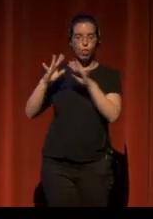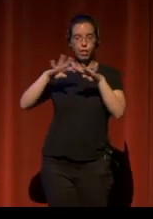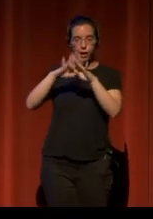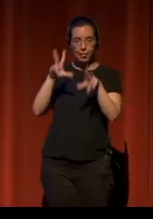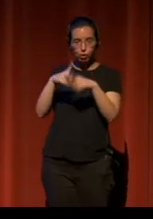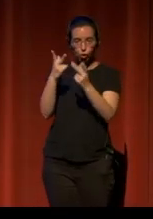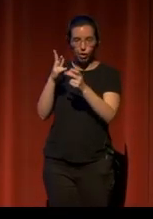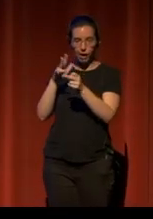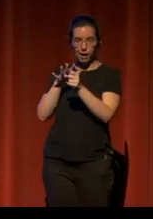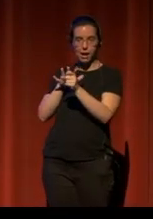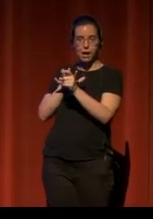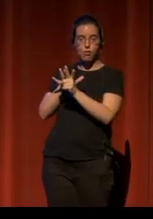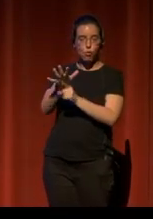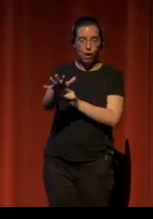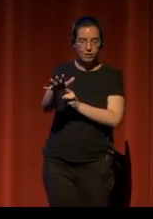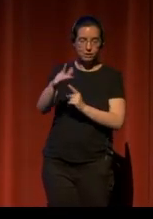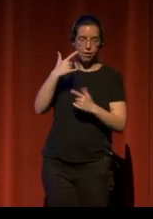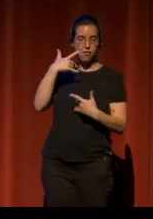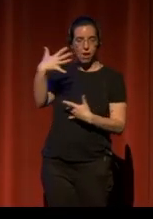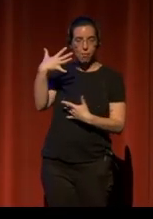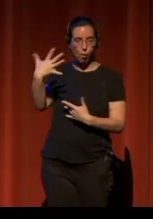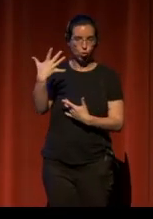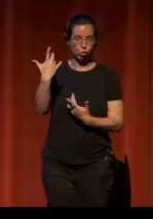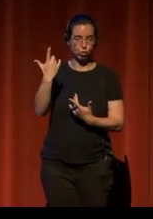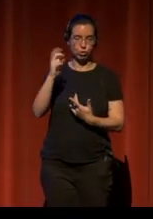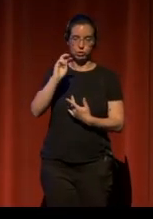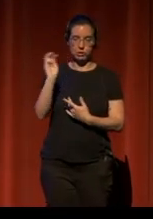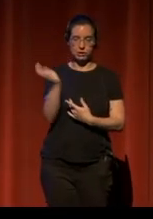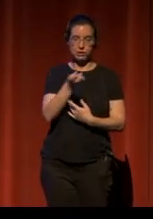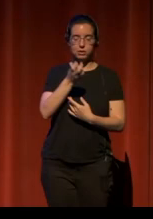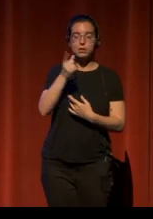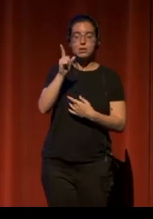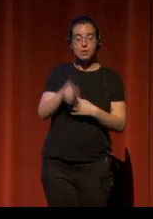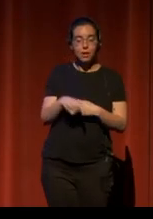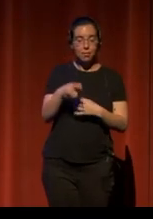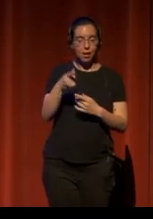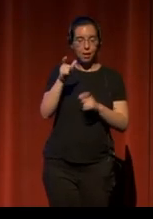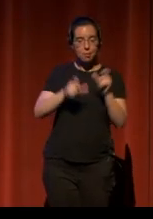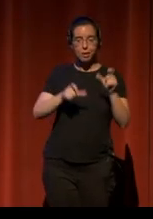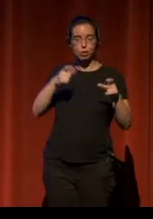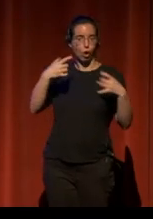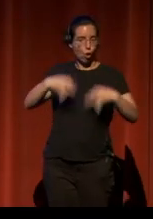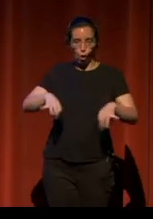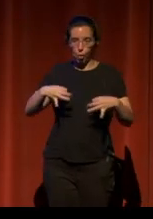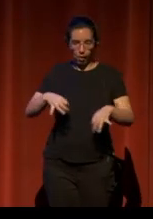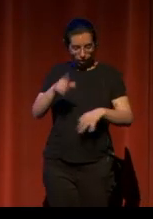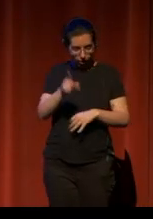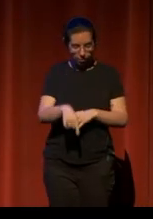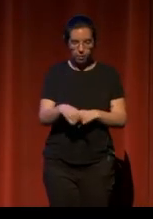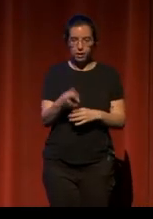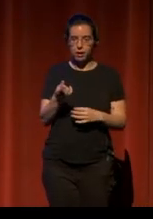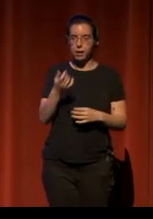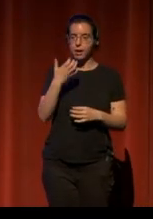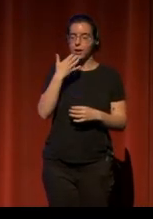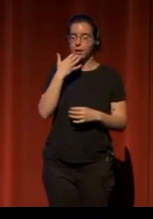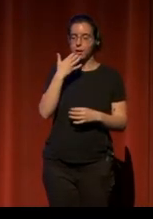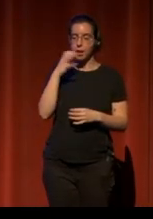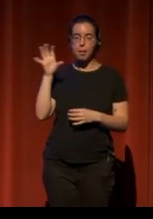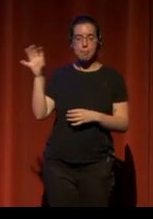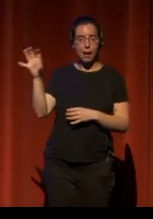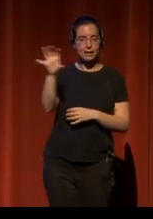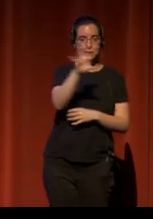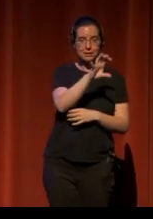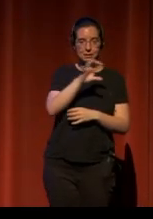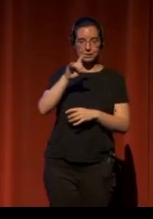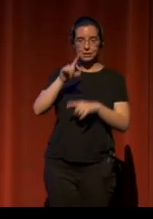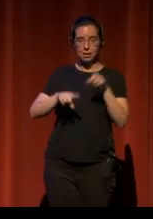influencers famosos celebrities y tal con muchos followers y luego los la gente normal no el p per capita por países que